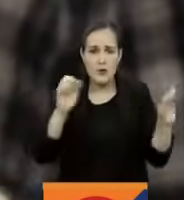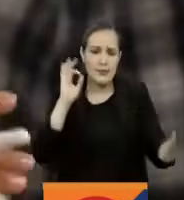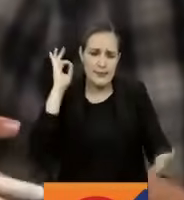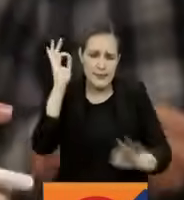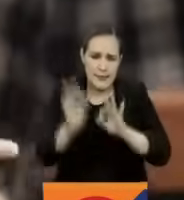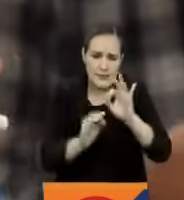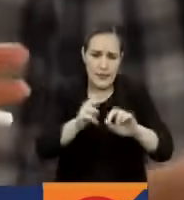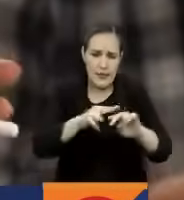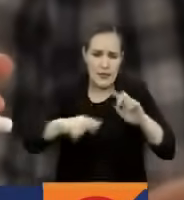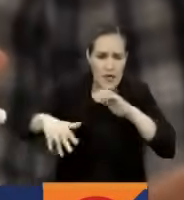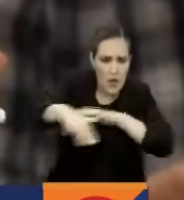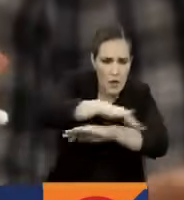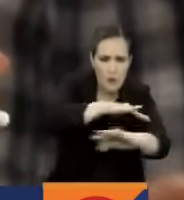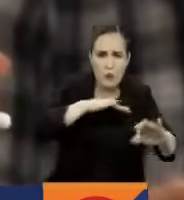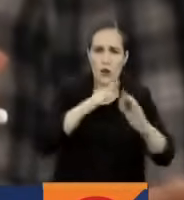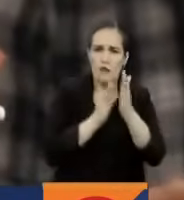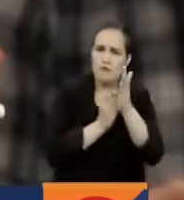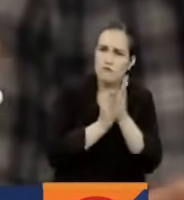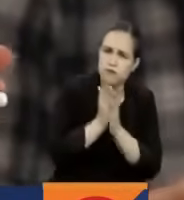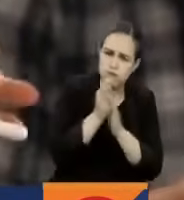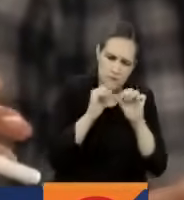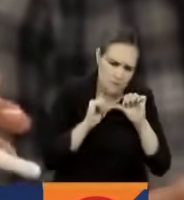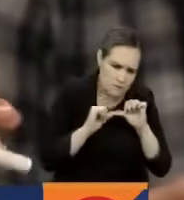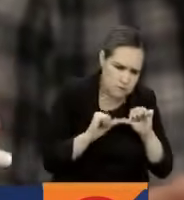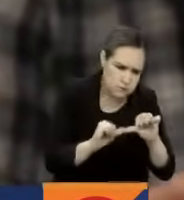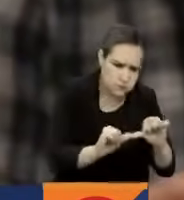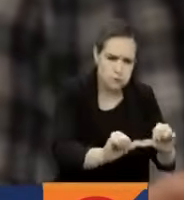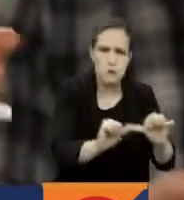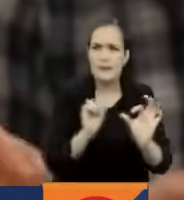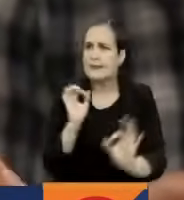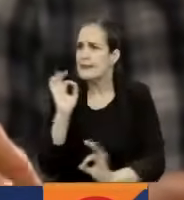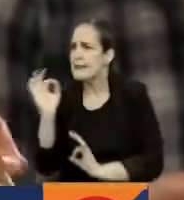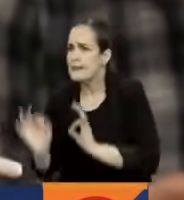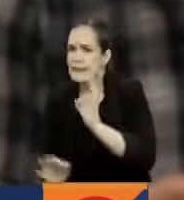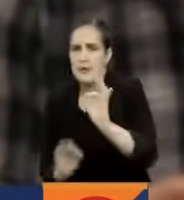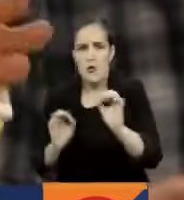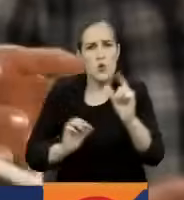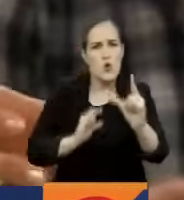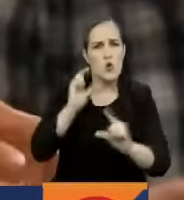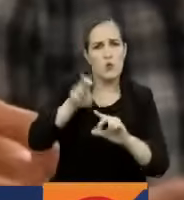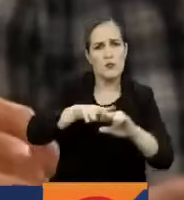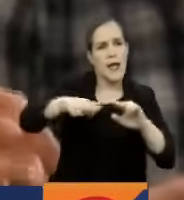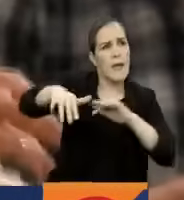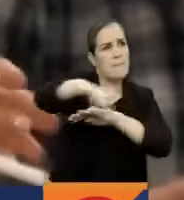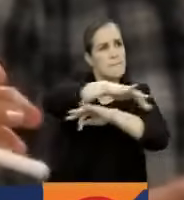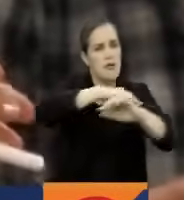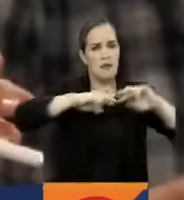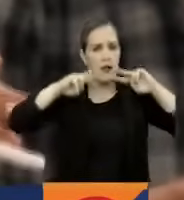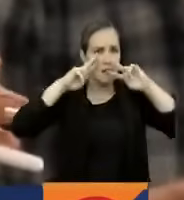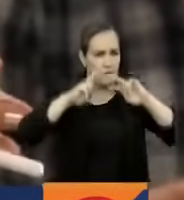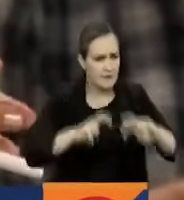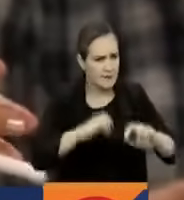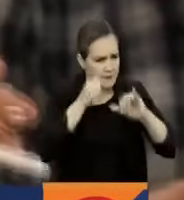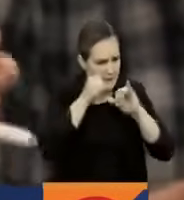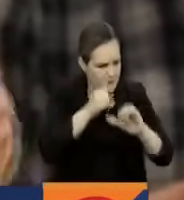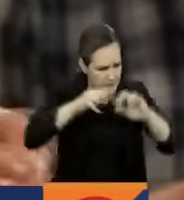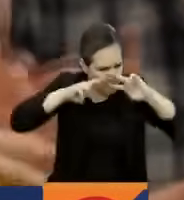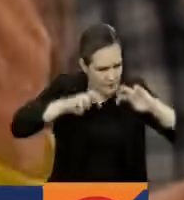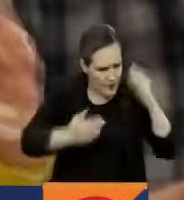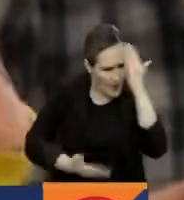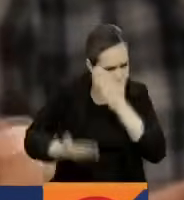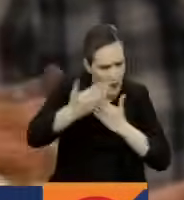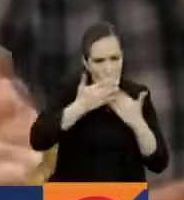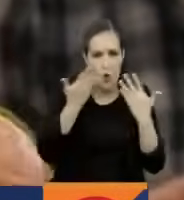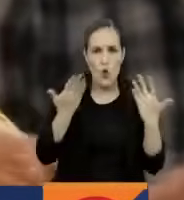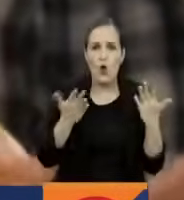que han dedicado su vida a la preservación a la lucha ambiental a los estudios ambientales Eh entonces